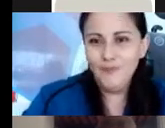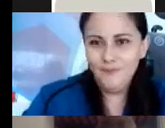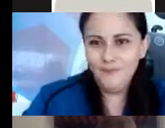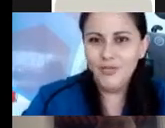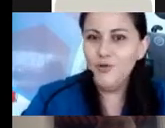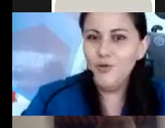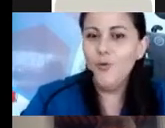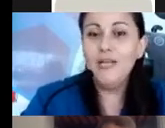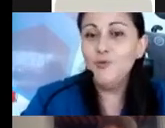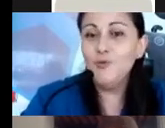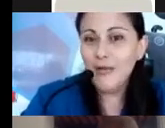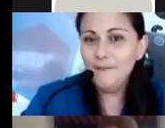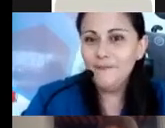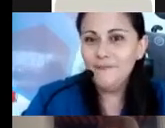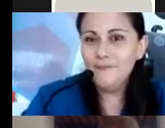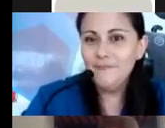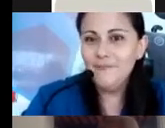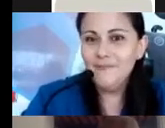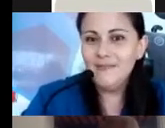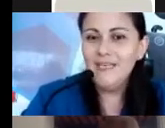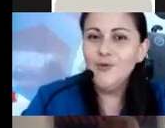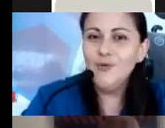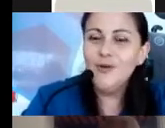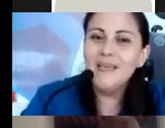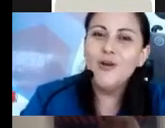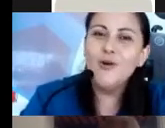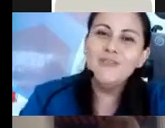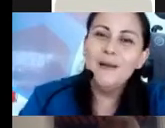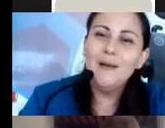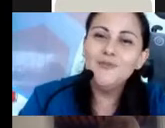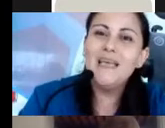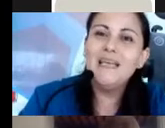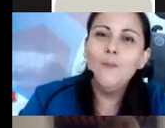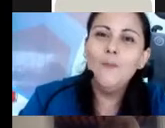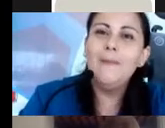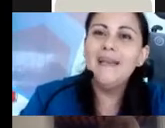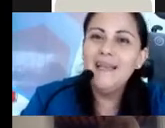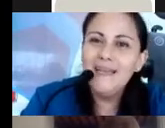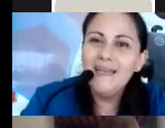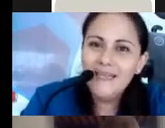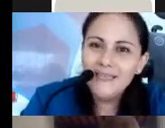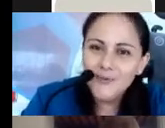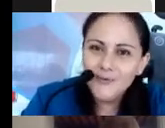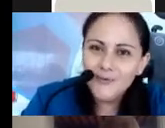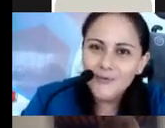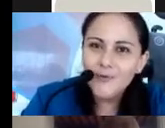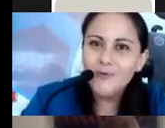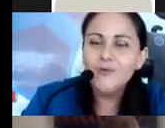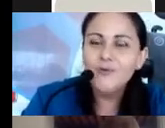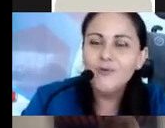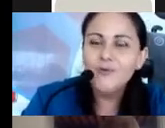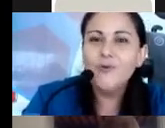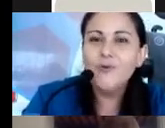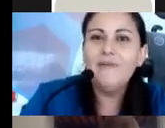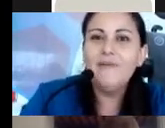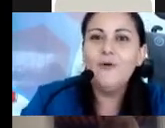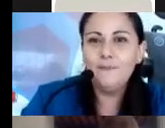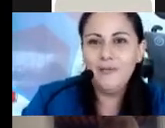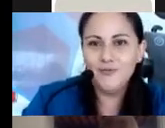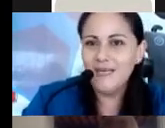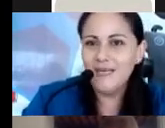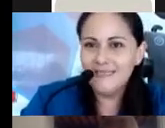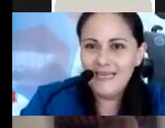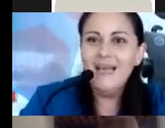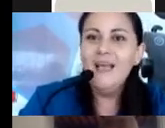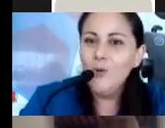longitud, o sea, no, o la altura, sino que consigamos que haya un paralelismo a favor de